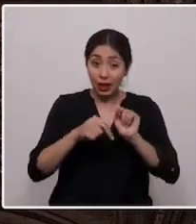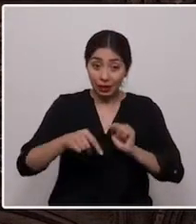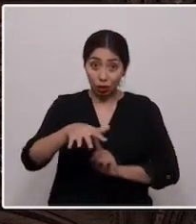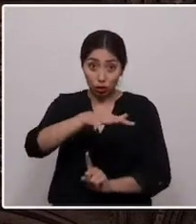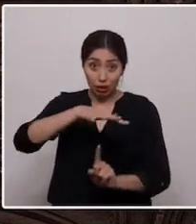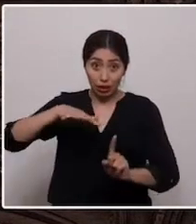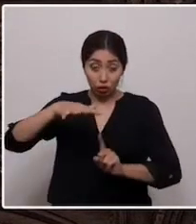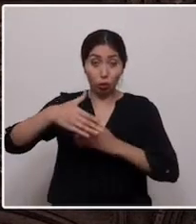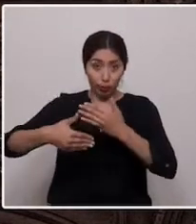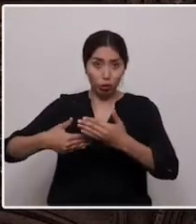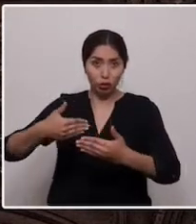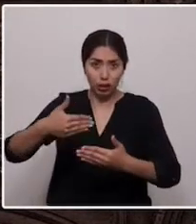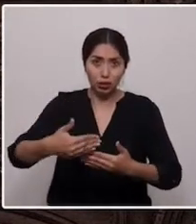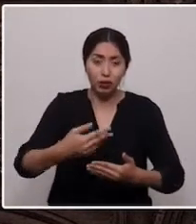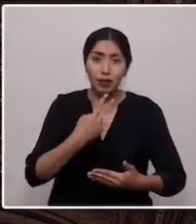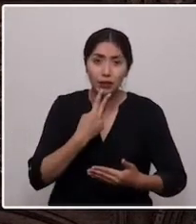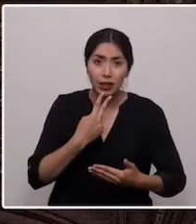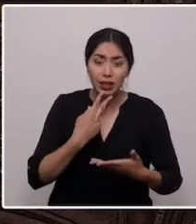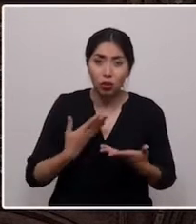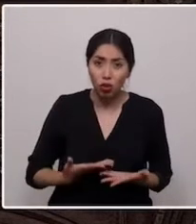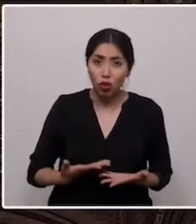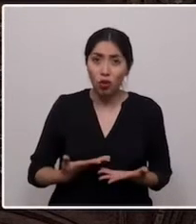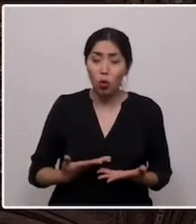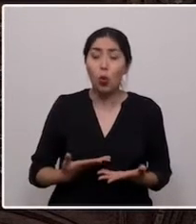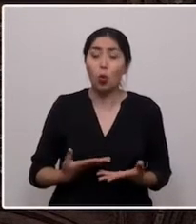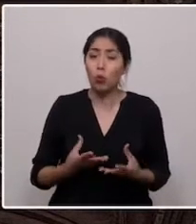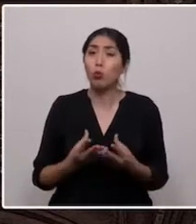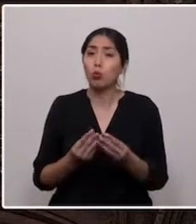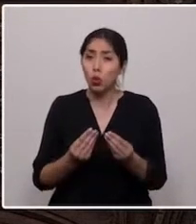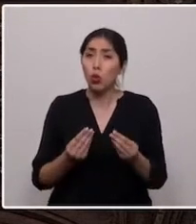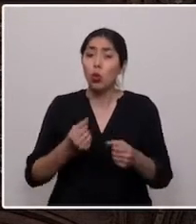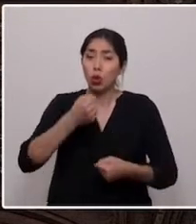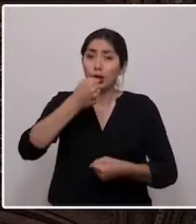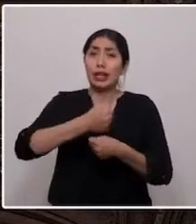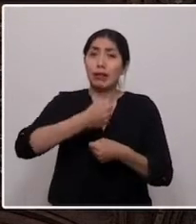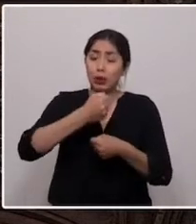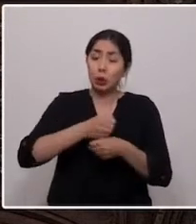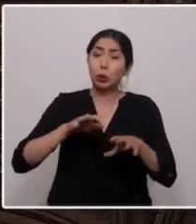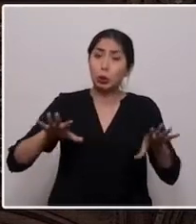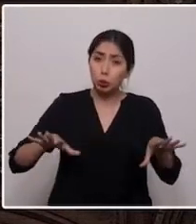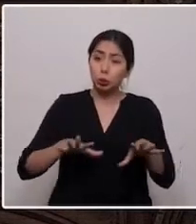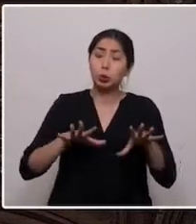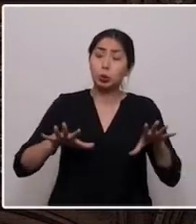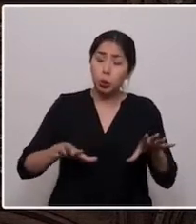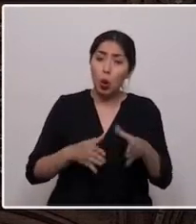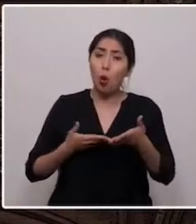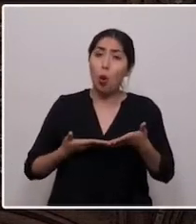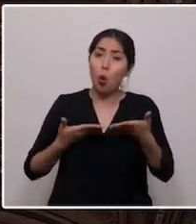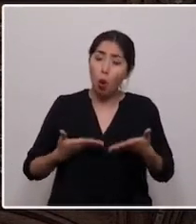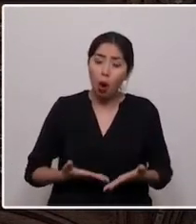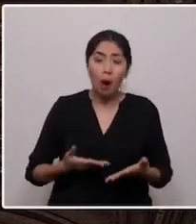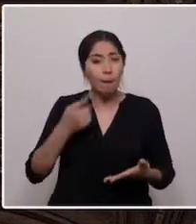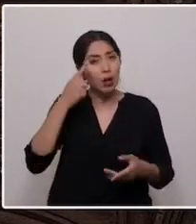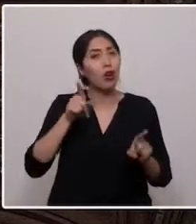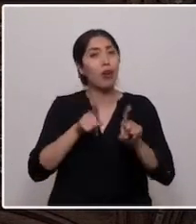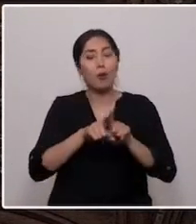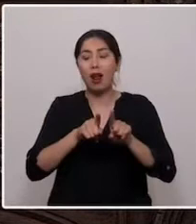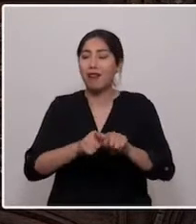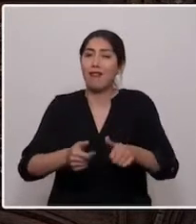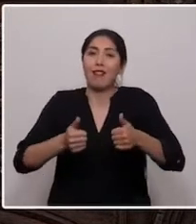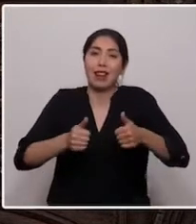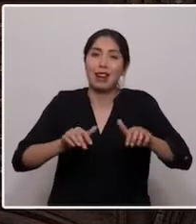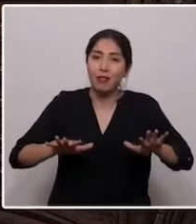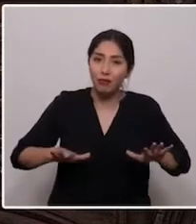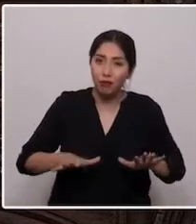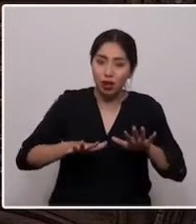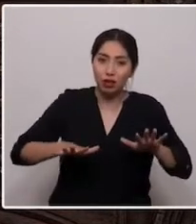estamos viviendo demanda mucho trabajo que puede parecer extenuante, pero vale la pena el esfuerzo, cuando lo que se busca es